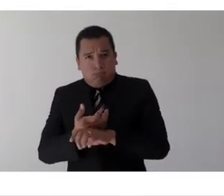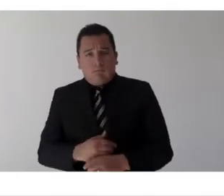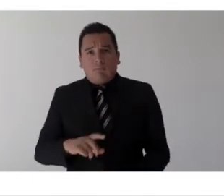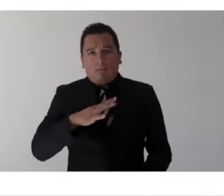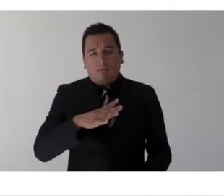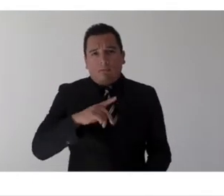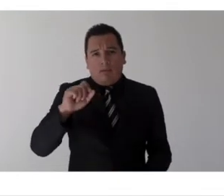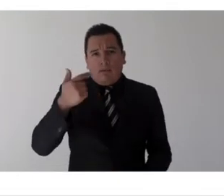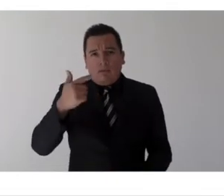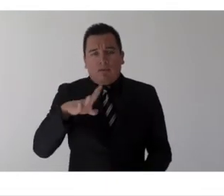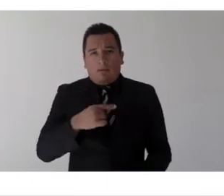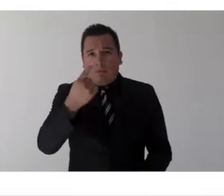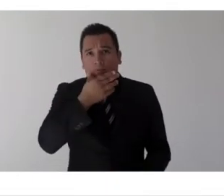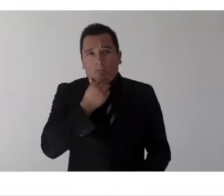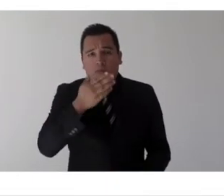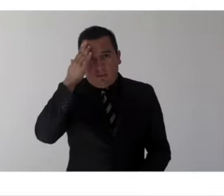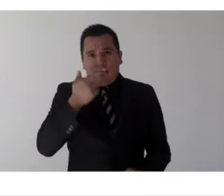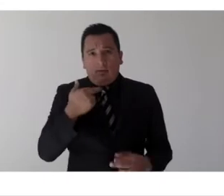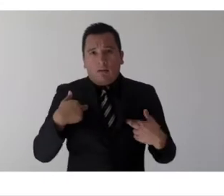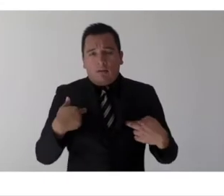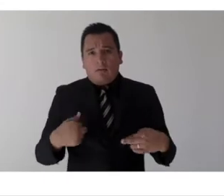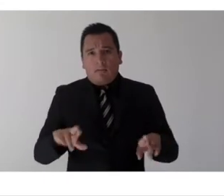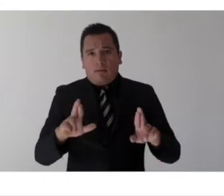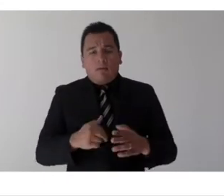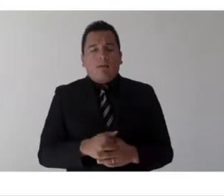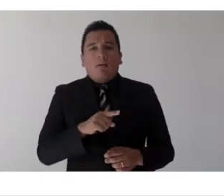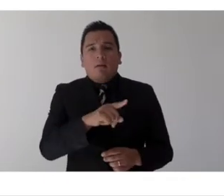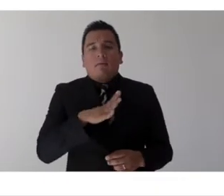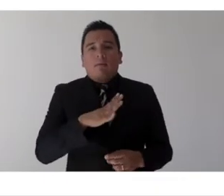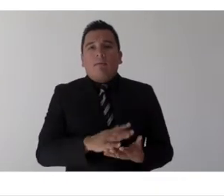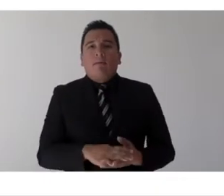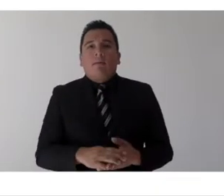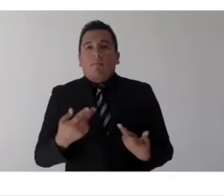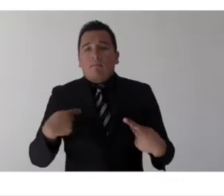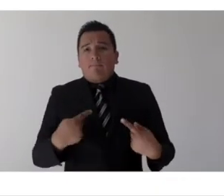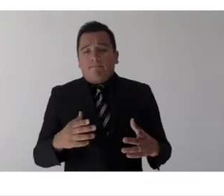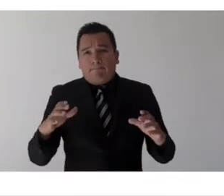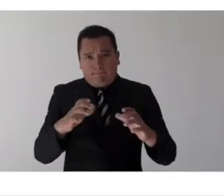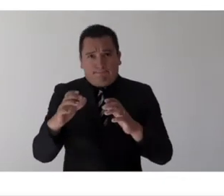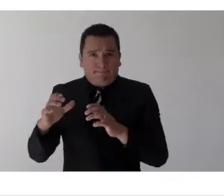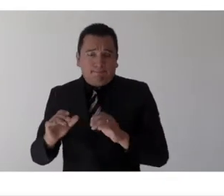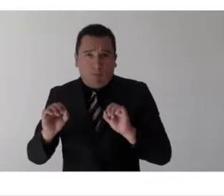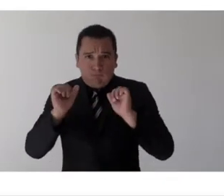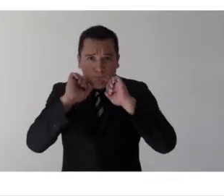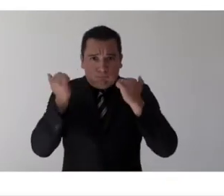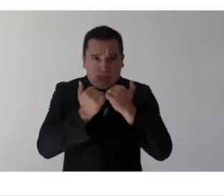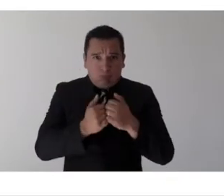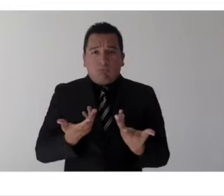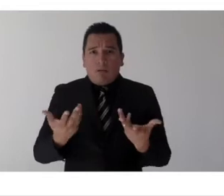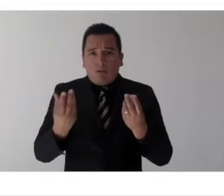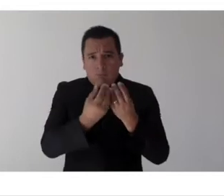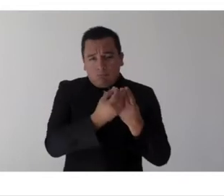un representante que ha acompañado a distintos colectivos, a personas que se integraron a un colectivo, que han ayudado a organizar distintas